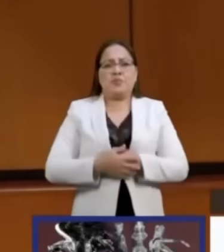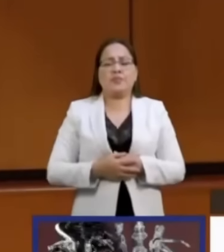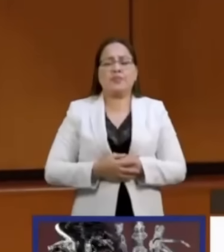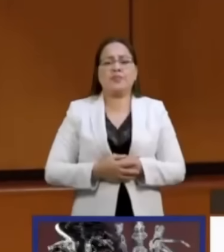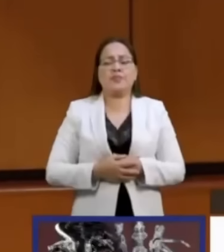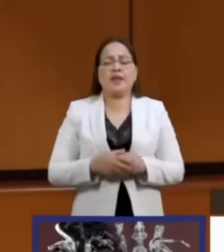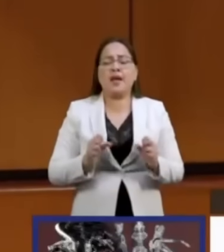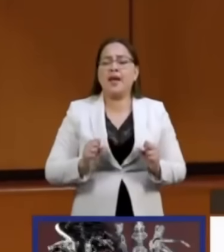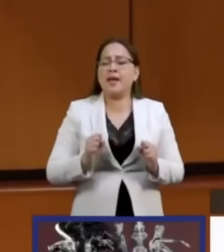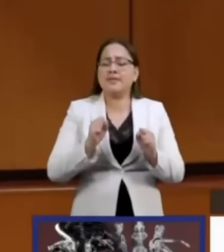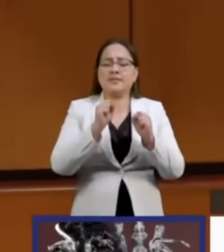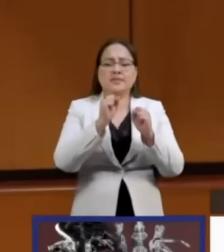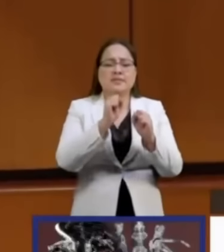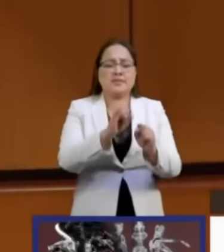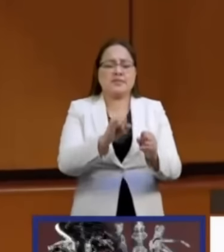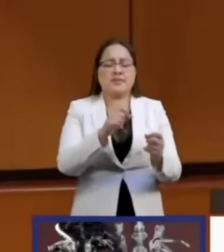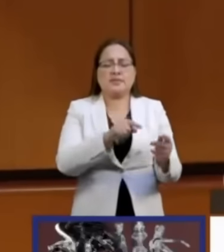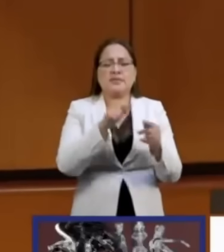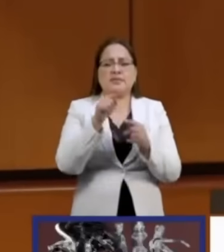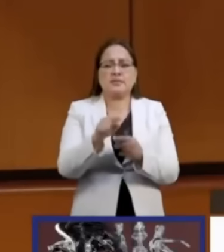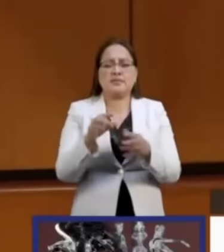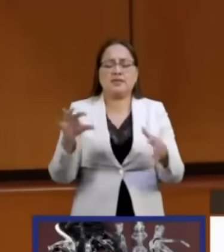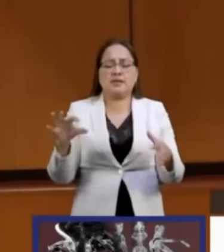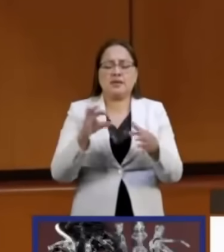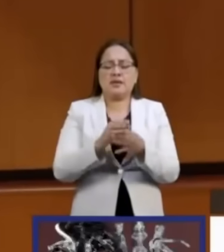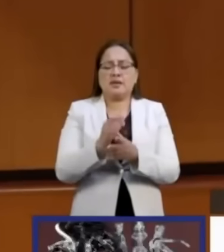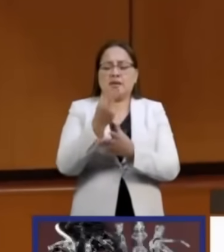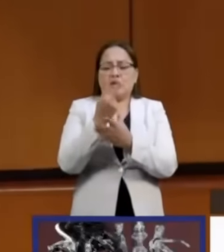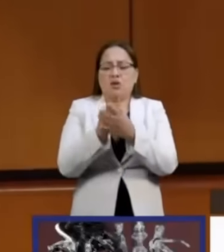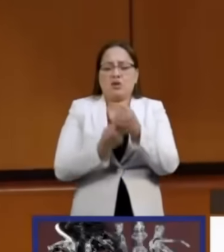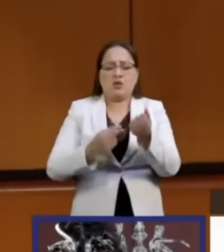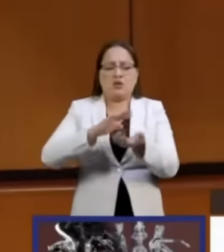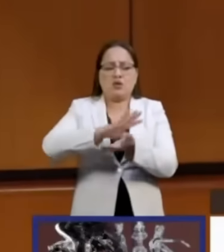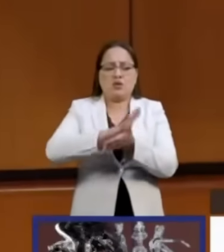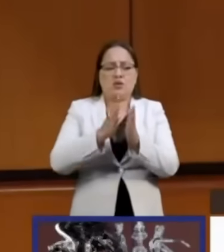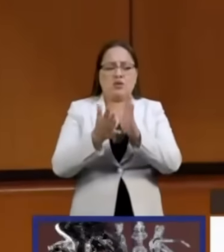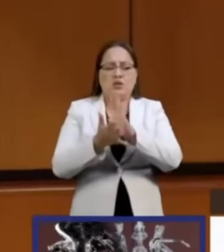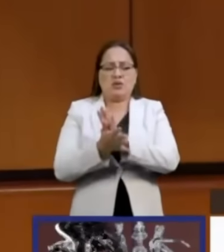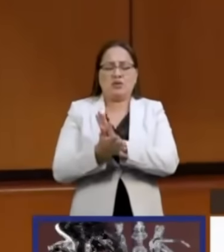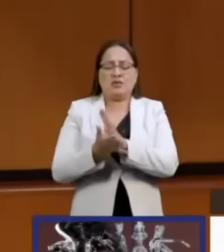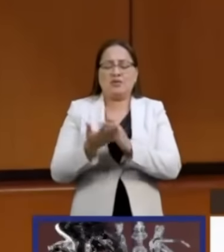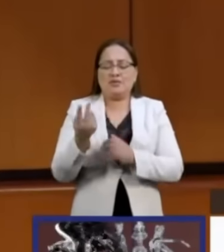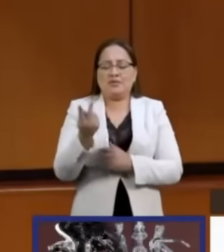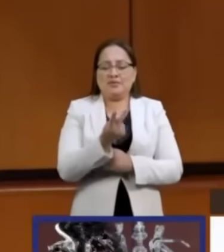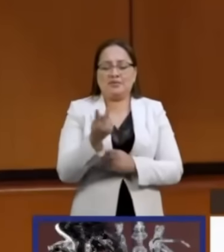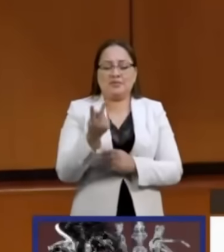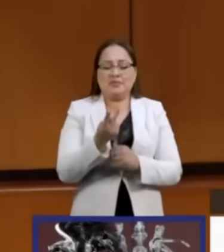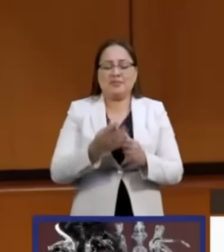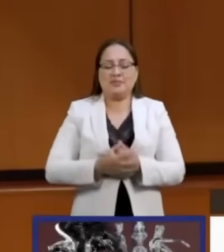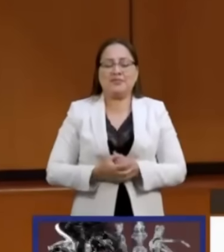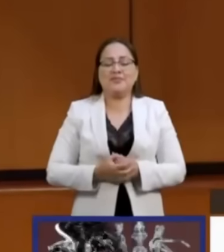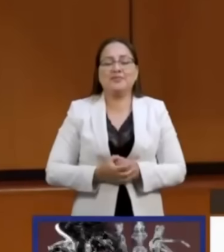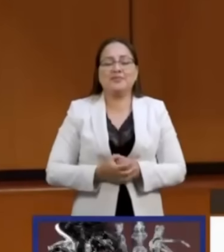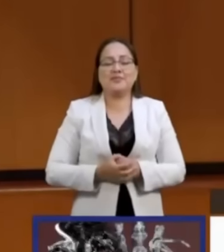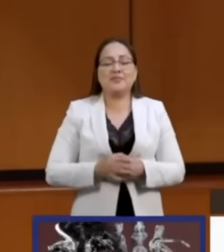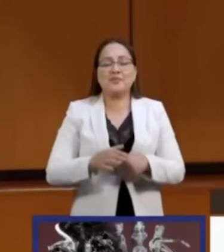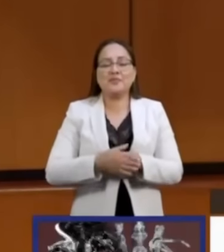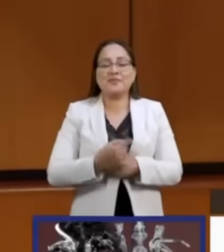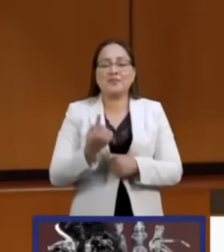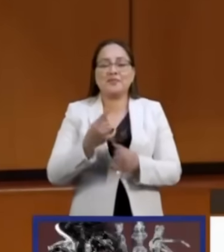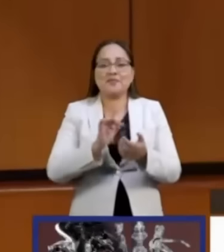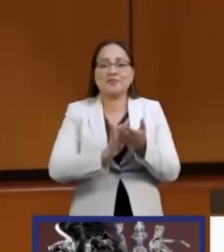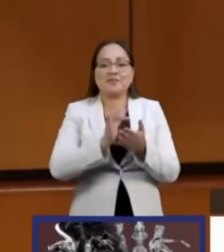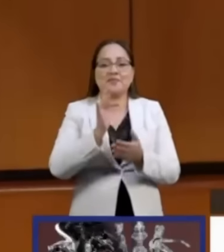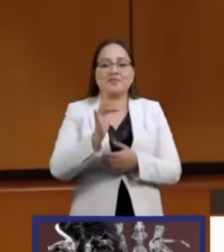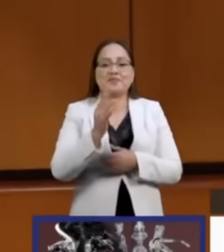el gran matrimonio tóxico que tienen el día de hoy, y fue gracias a ese